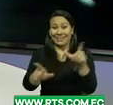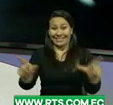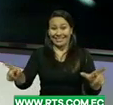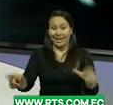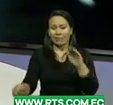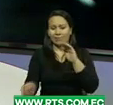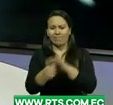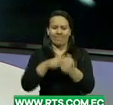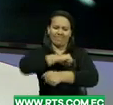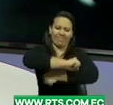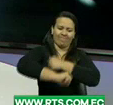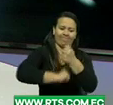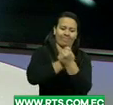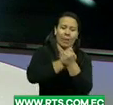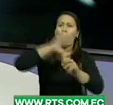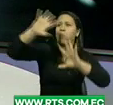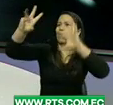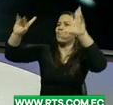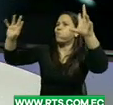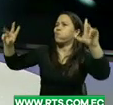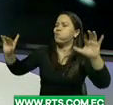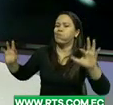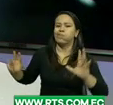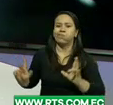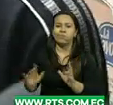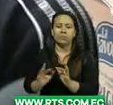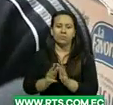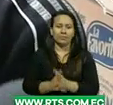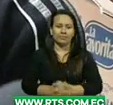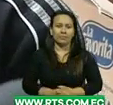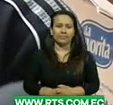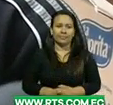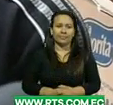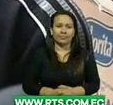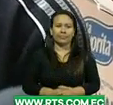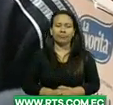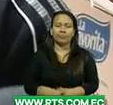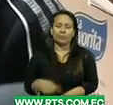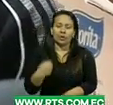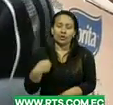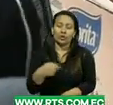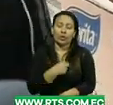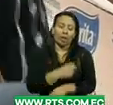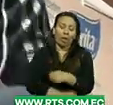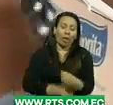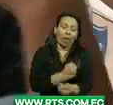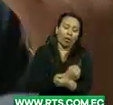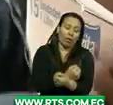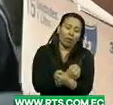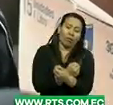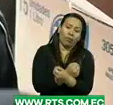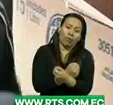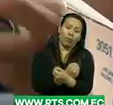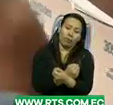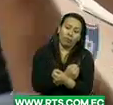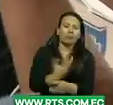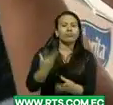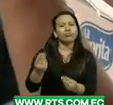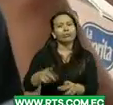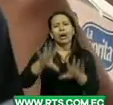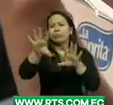habitantes para perpetrar el delito. La mano así. Y boca así todita.